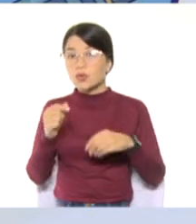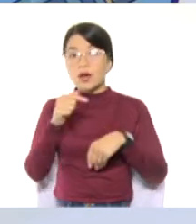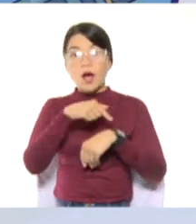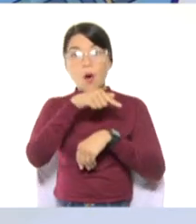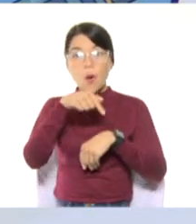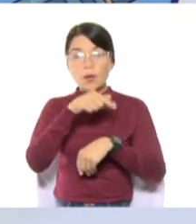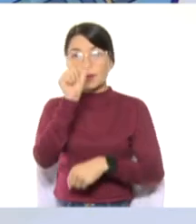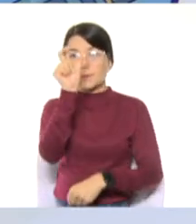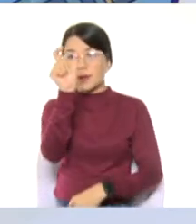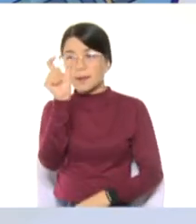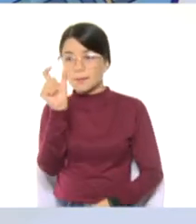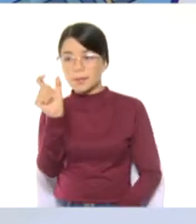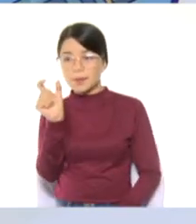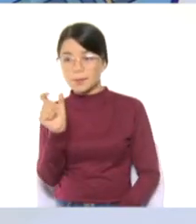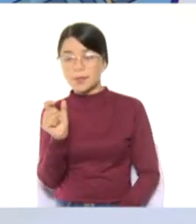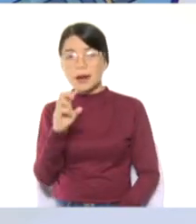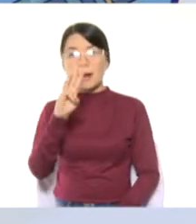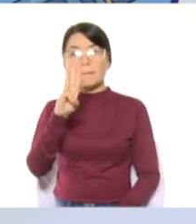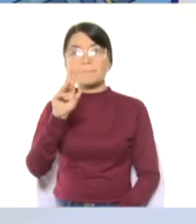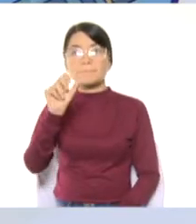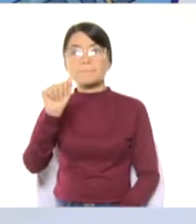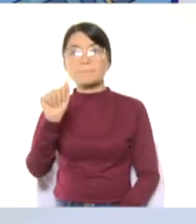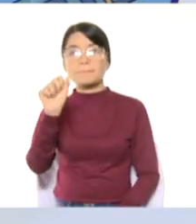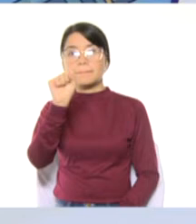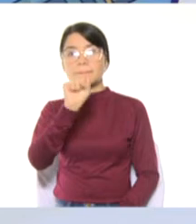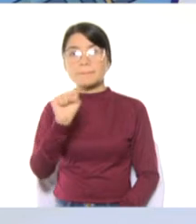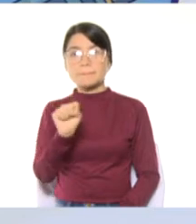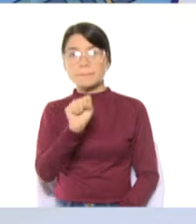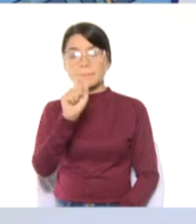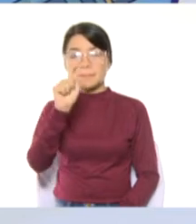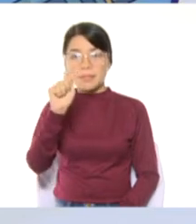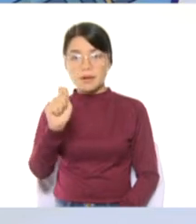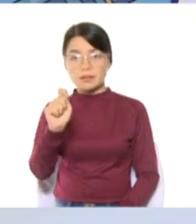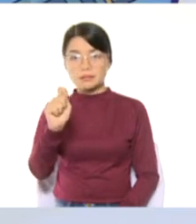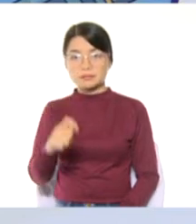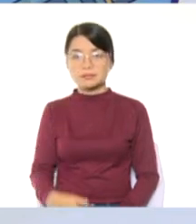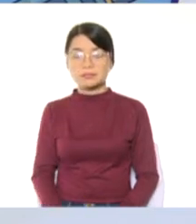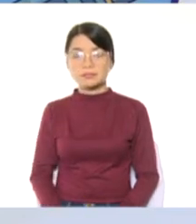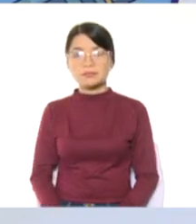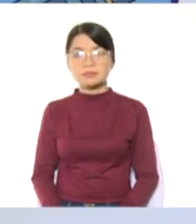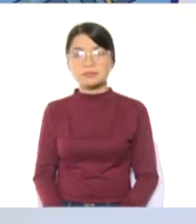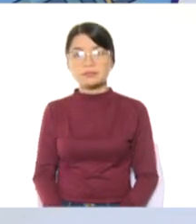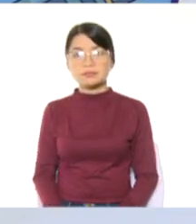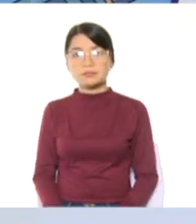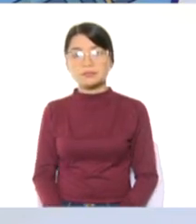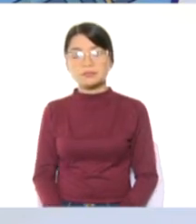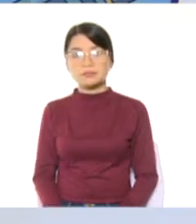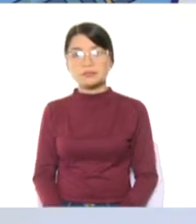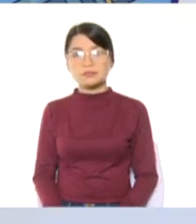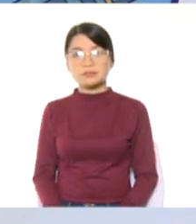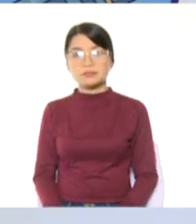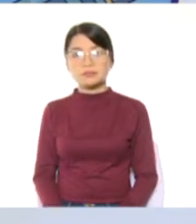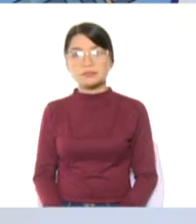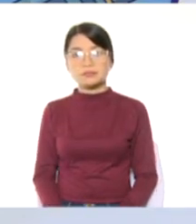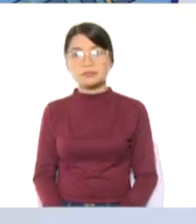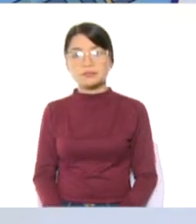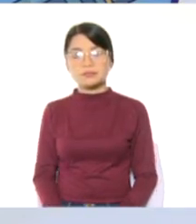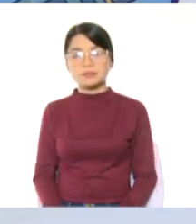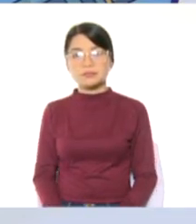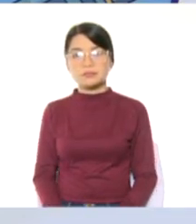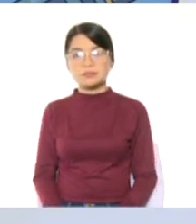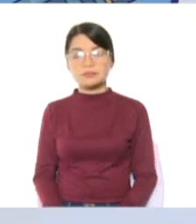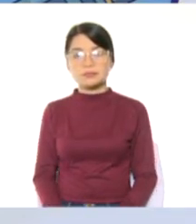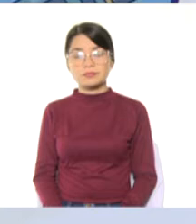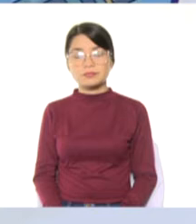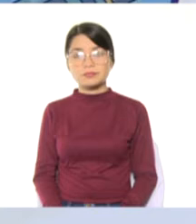Si son 10 minutos después de las 3 o 3 y 10, yo digo 10 minutes past 3, 10 minutos después de las 3 o 3